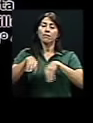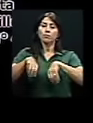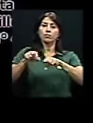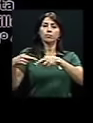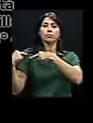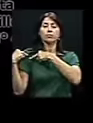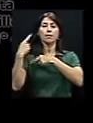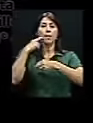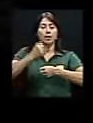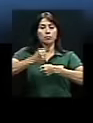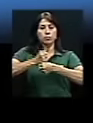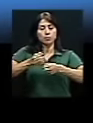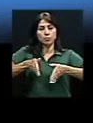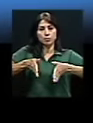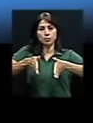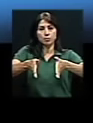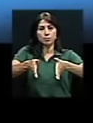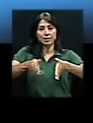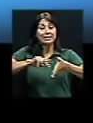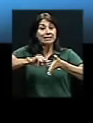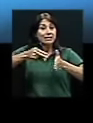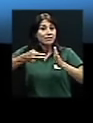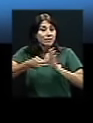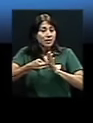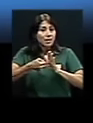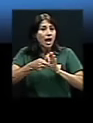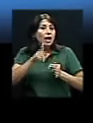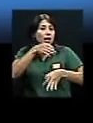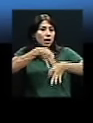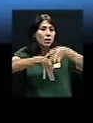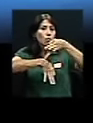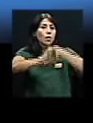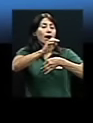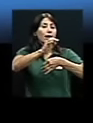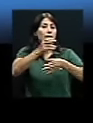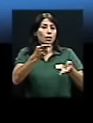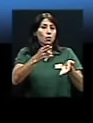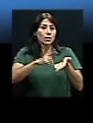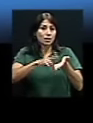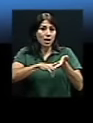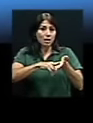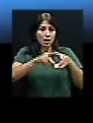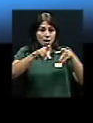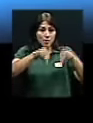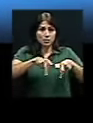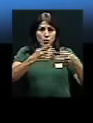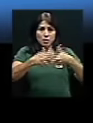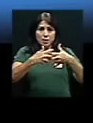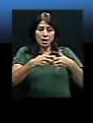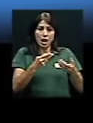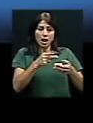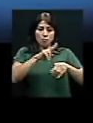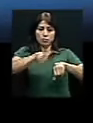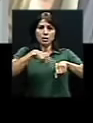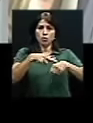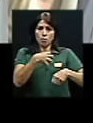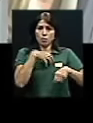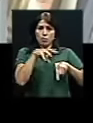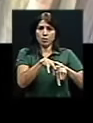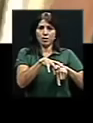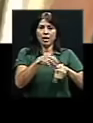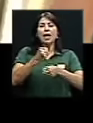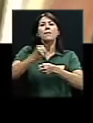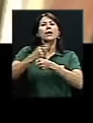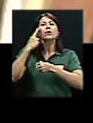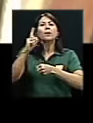de la carretera. Es decir, que en lugar de contratar personal y maquinaria nacional, los empleos serán para empresas y población